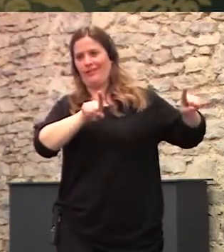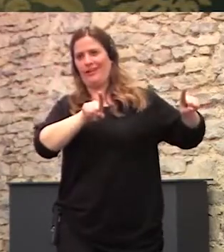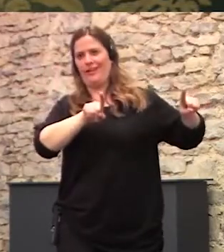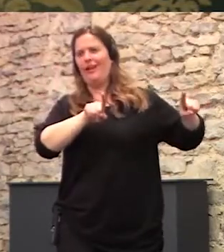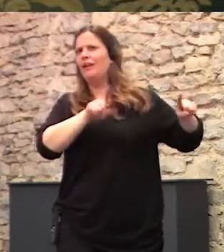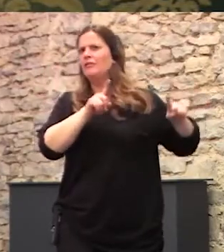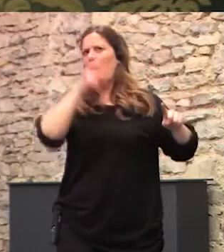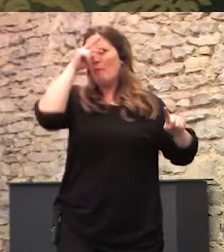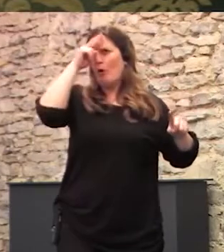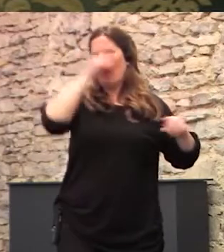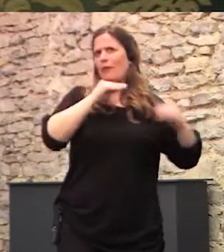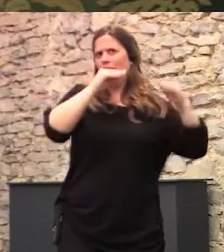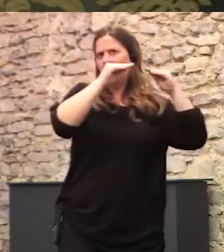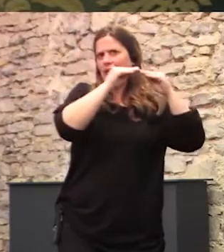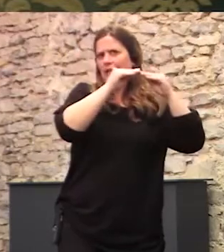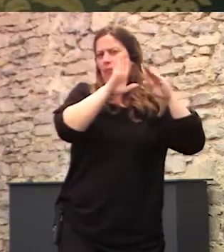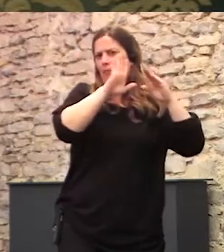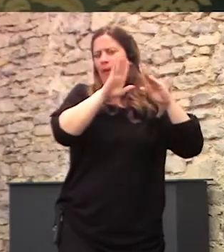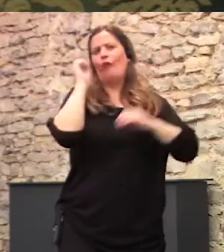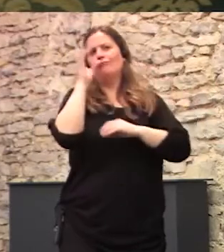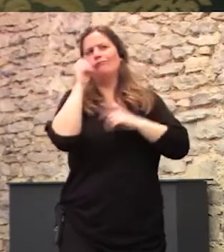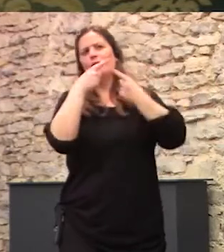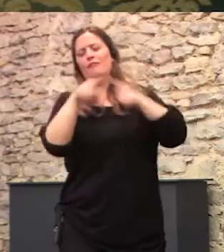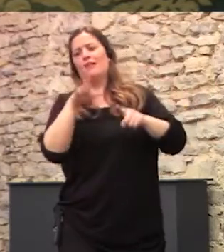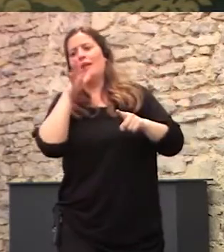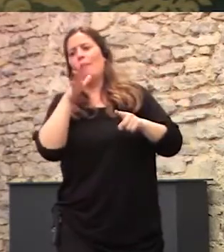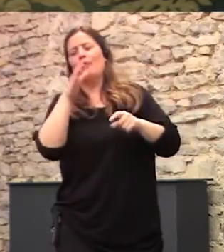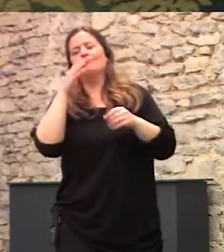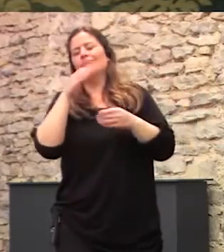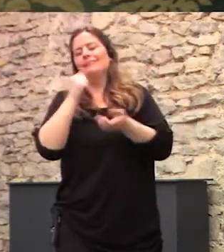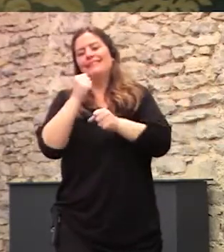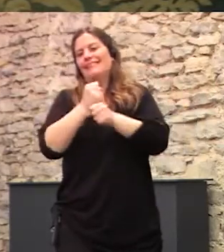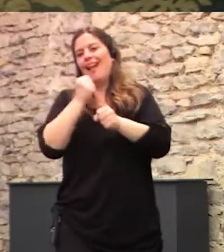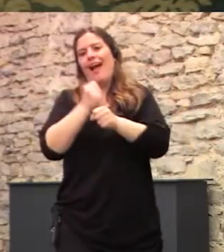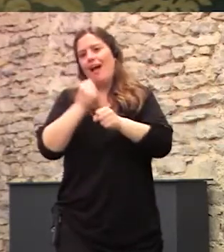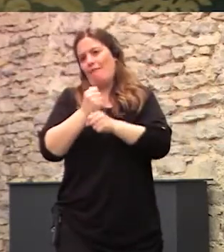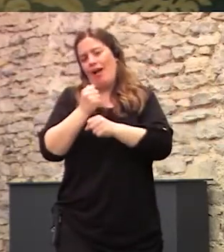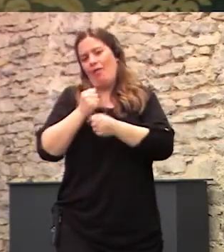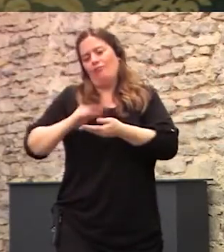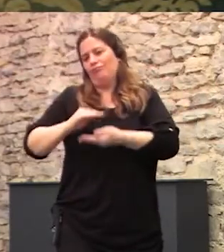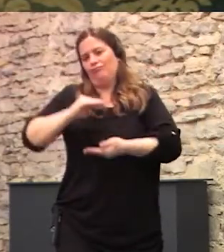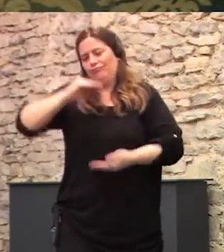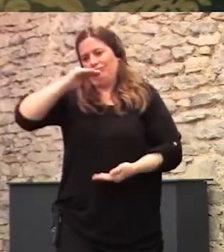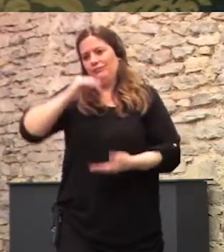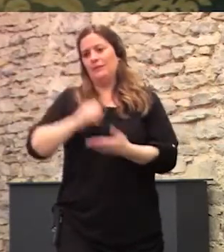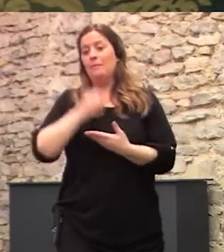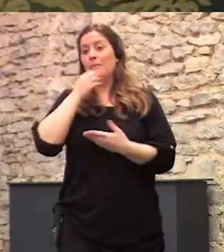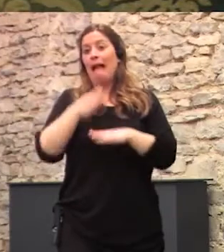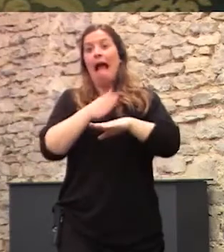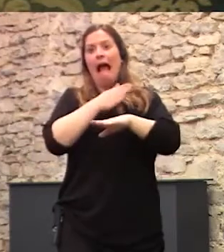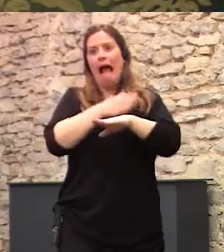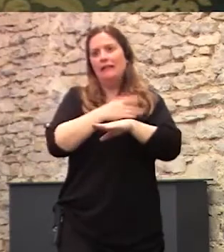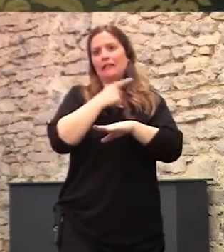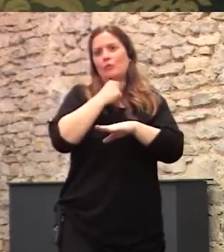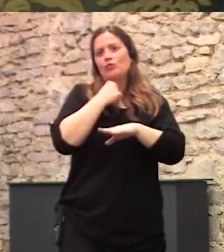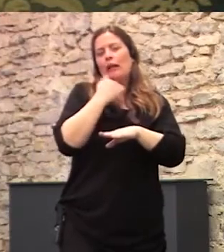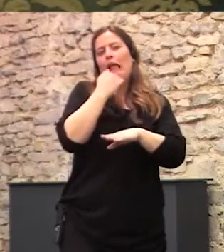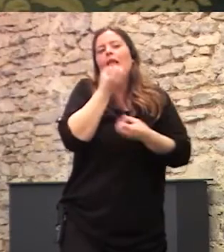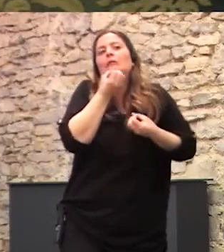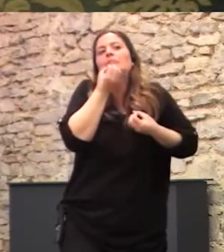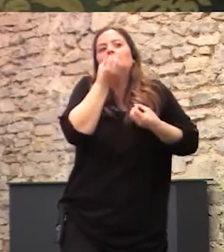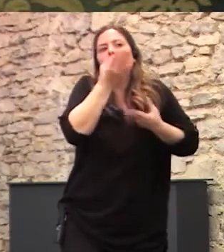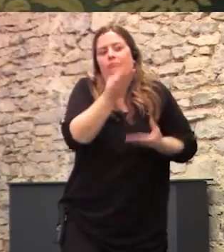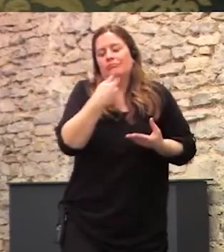por el nivel de trabajo. Antes sí que me gustaría, bueno, hacer un pequeño apunte, que comparto